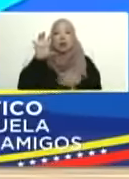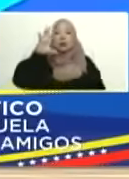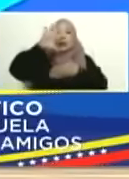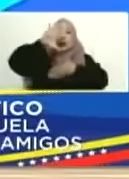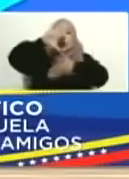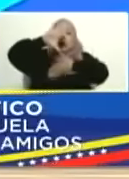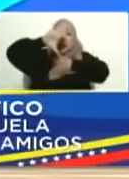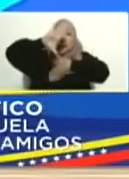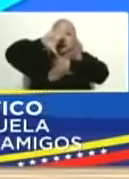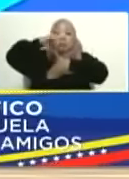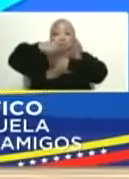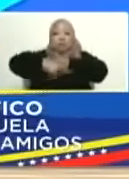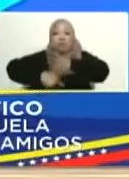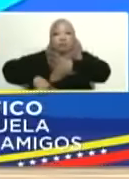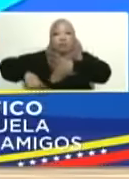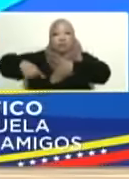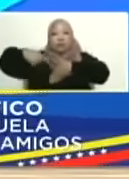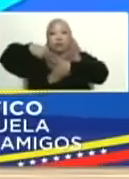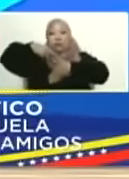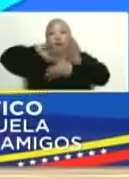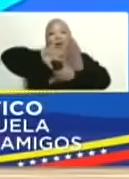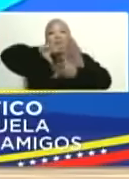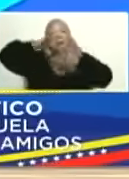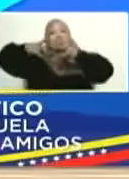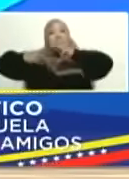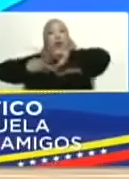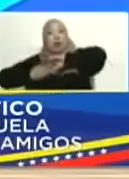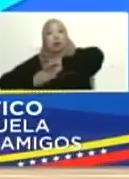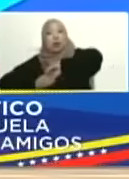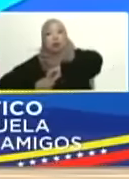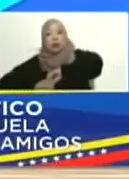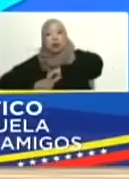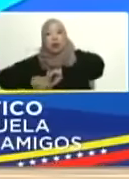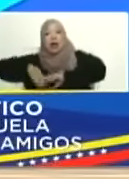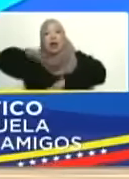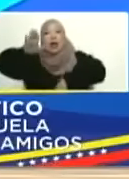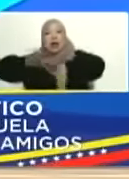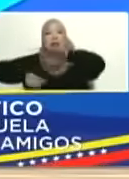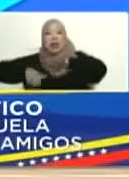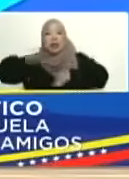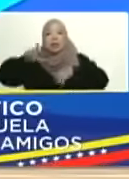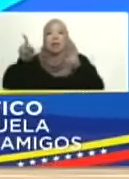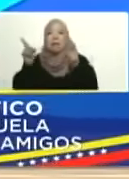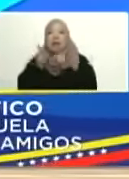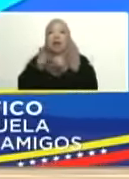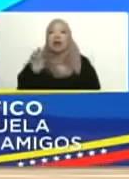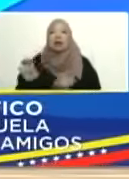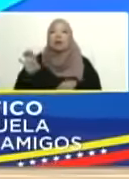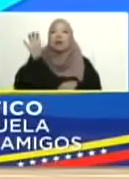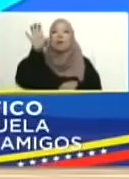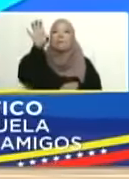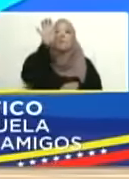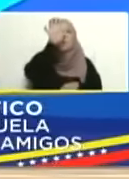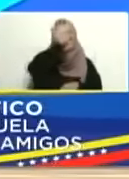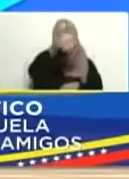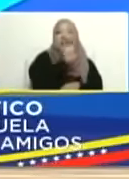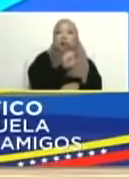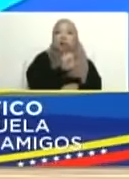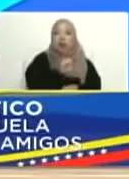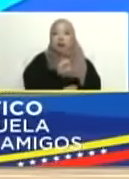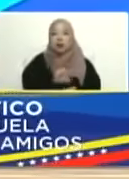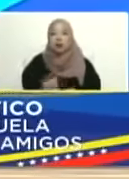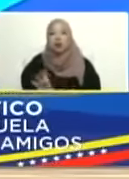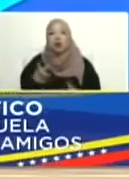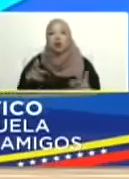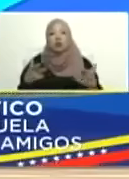república, nos convertimos en 10, 15 republiquetas, divididas, en